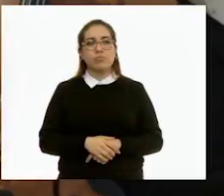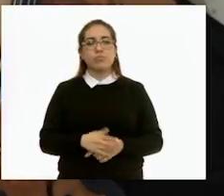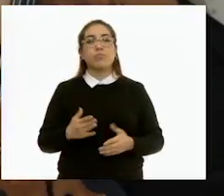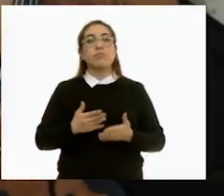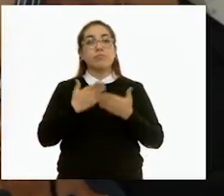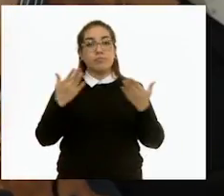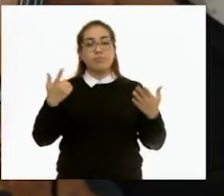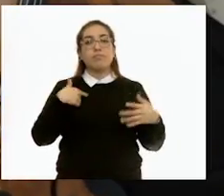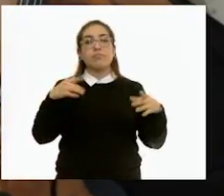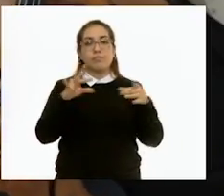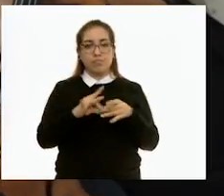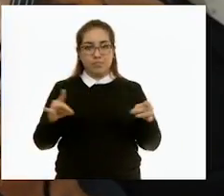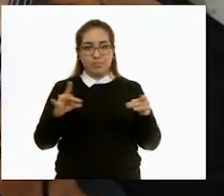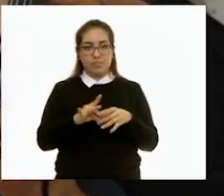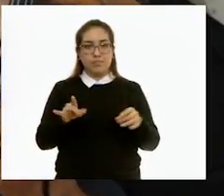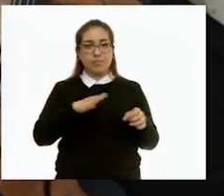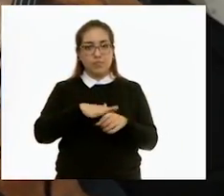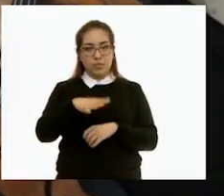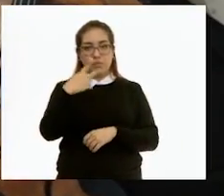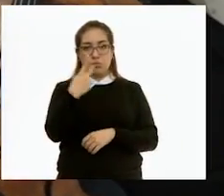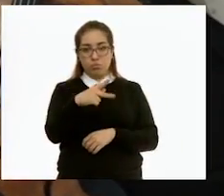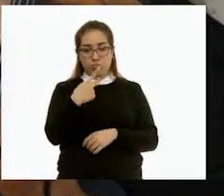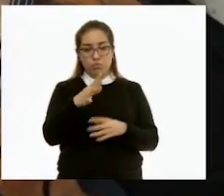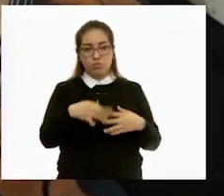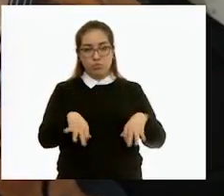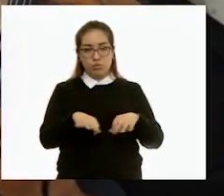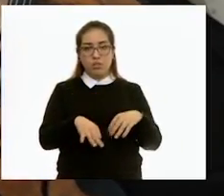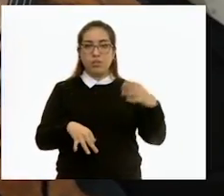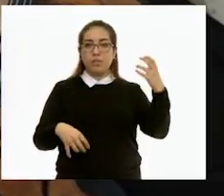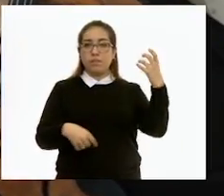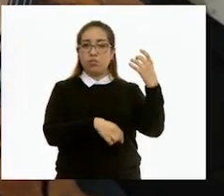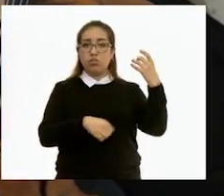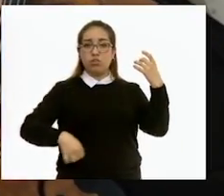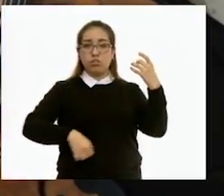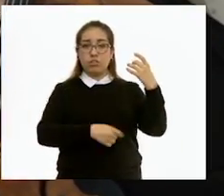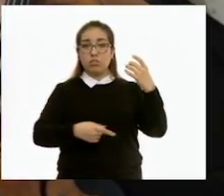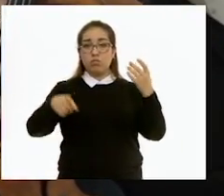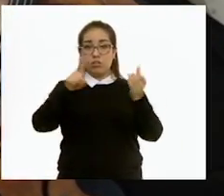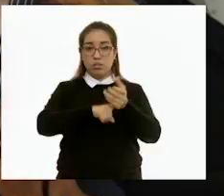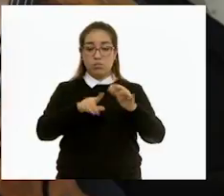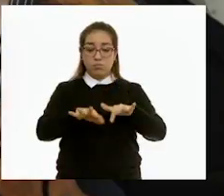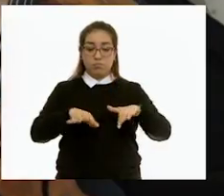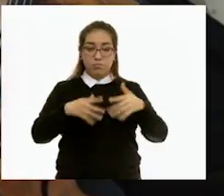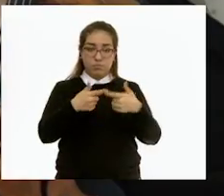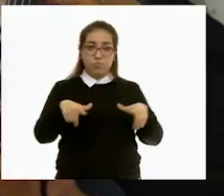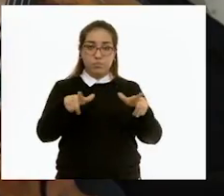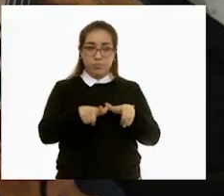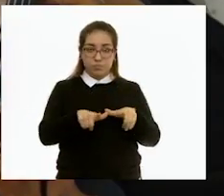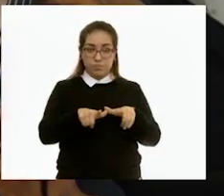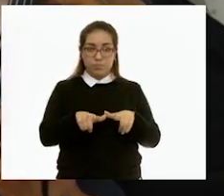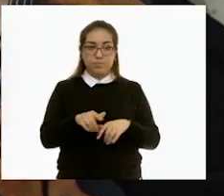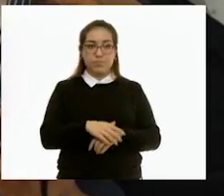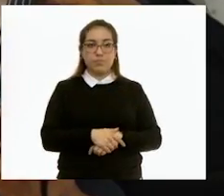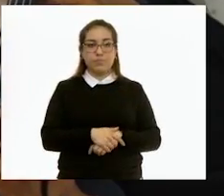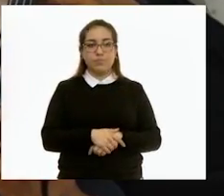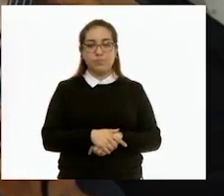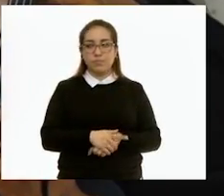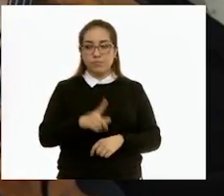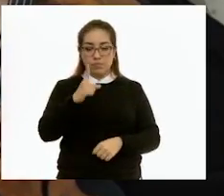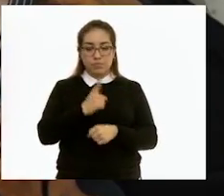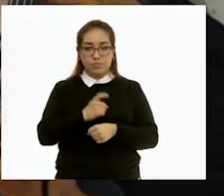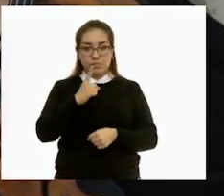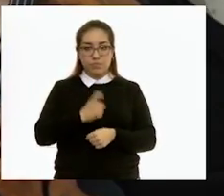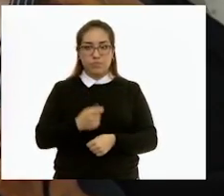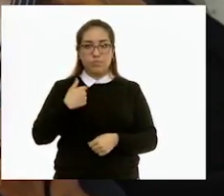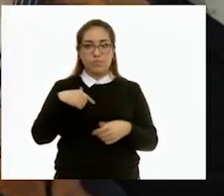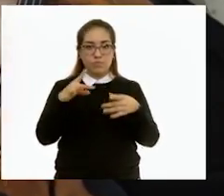Ahora les hablaré un poco del papel que tiene el violonchelo en una orquesta sinfónica. Para comenzar, quisiera hablar de